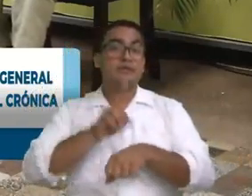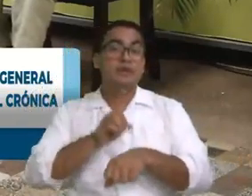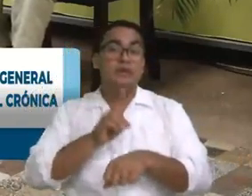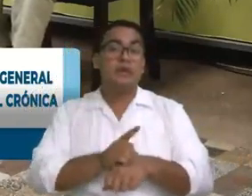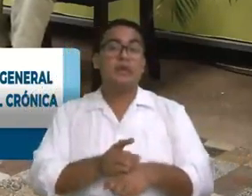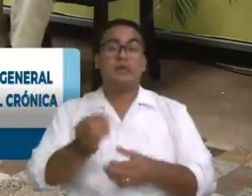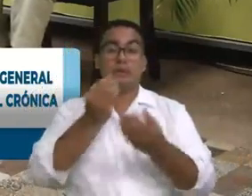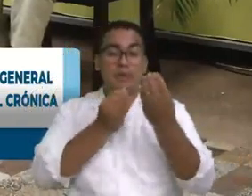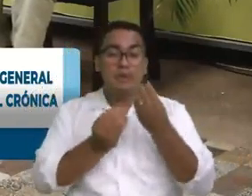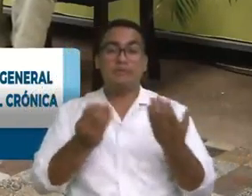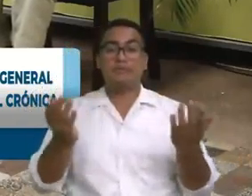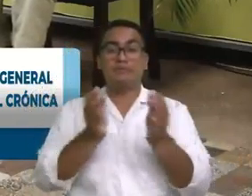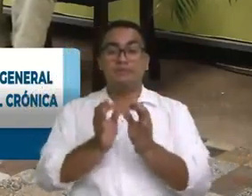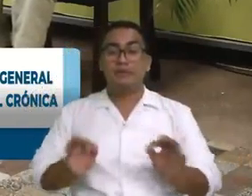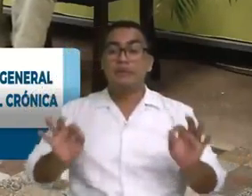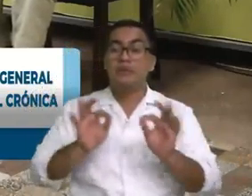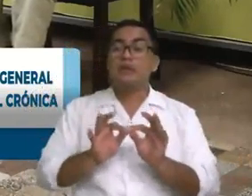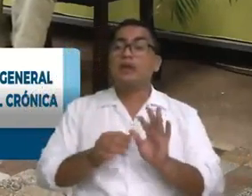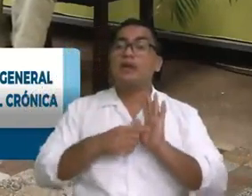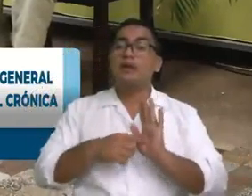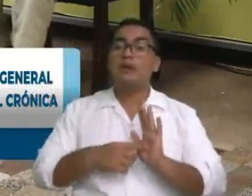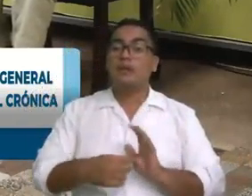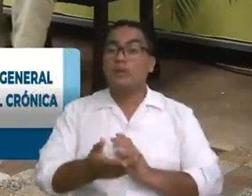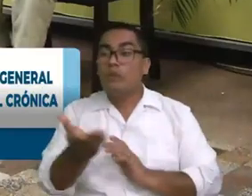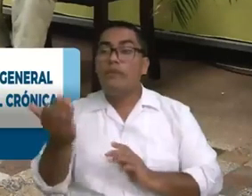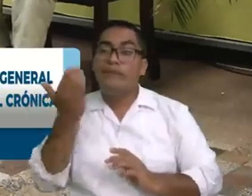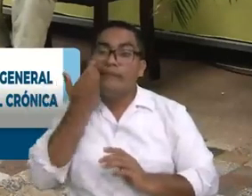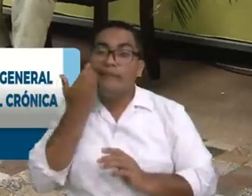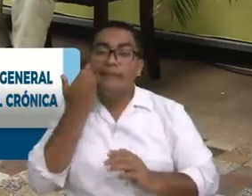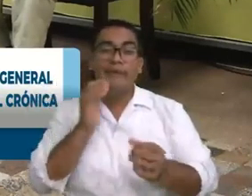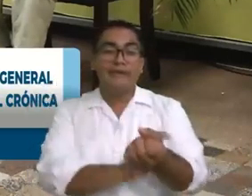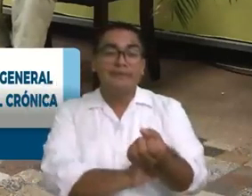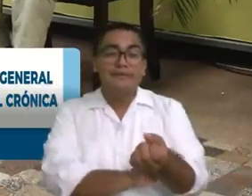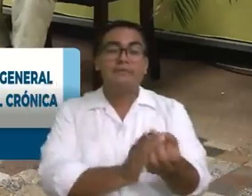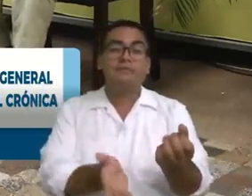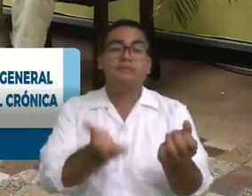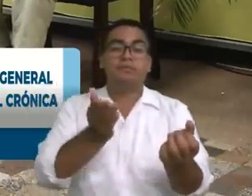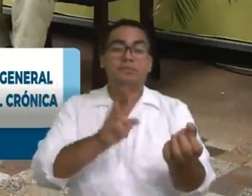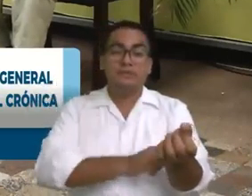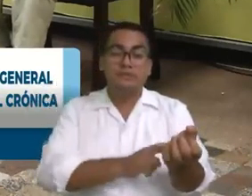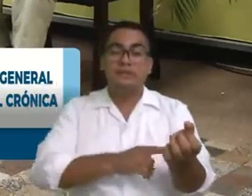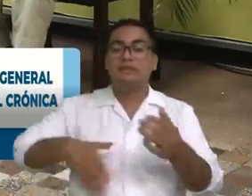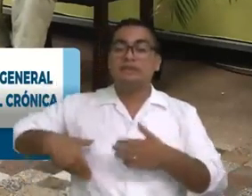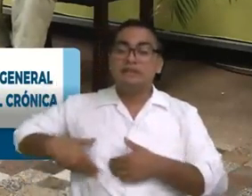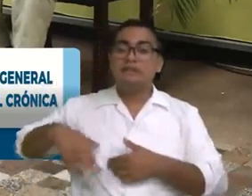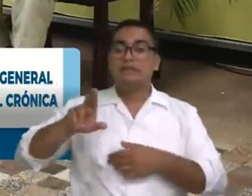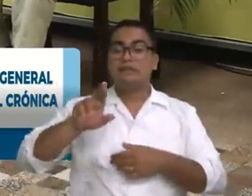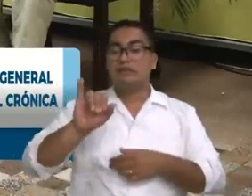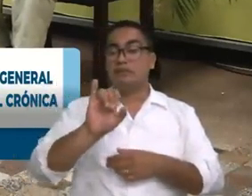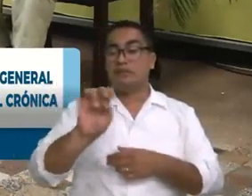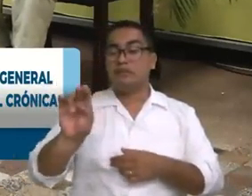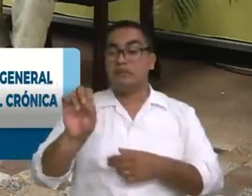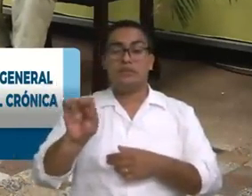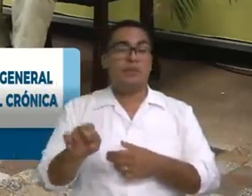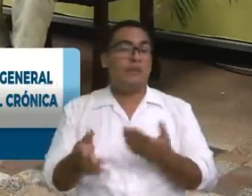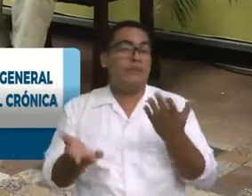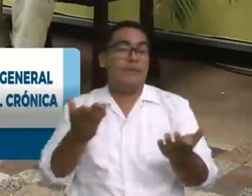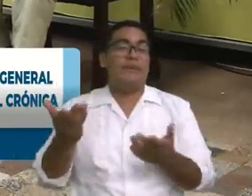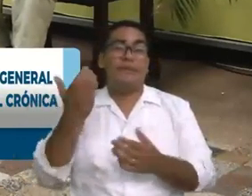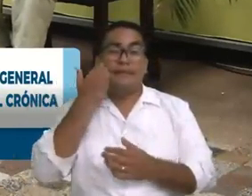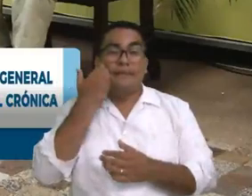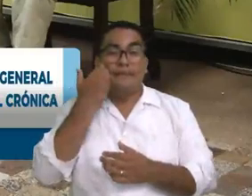dice en estos momentos que usted tiene alguna enfermedad, ya sea crónica, ya sea renal, ya sea alguna enfermedad, le va